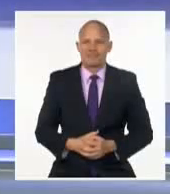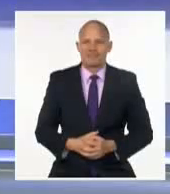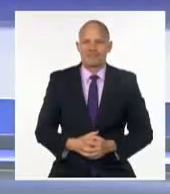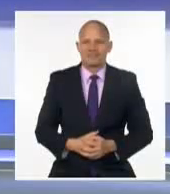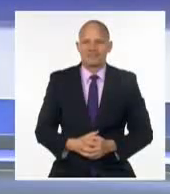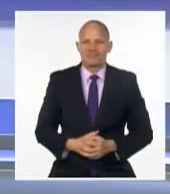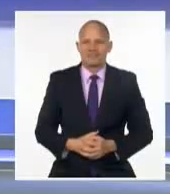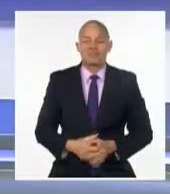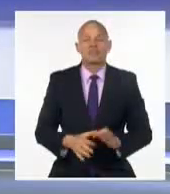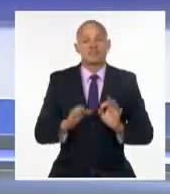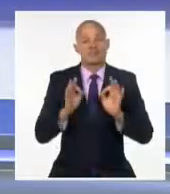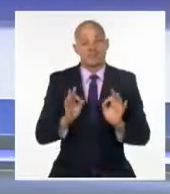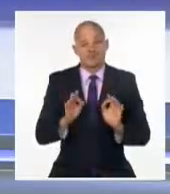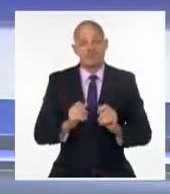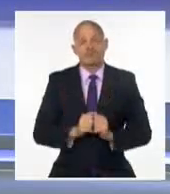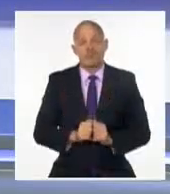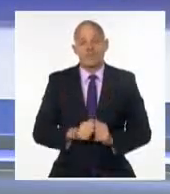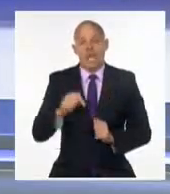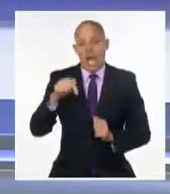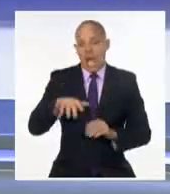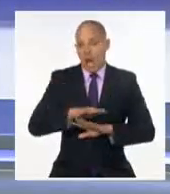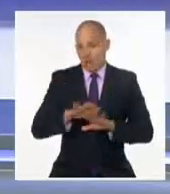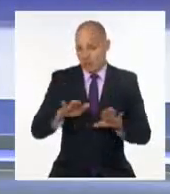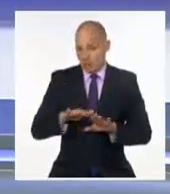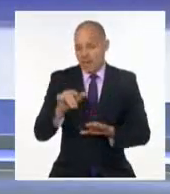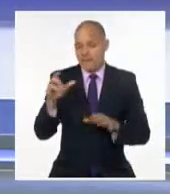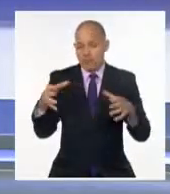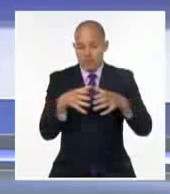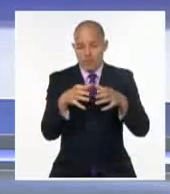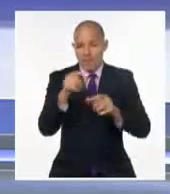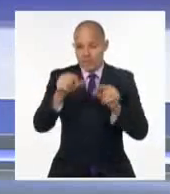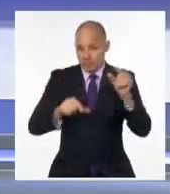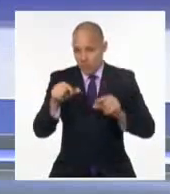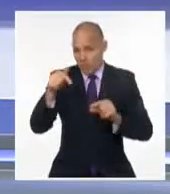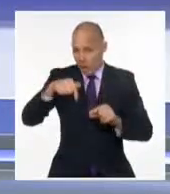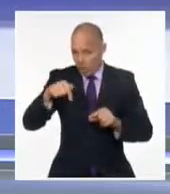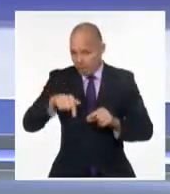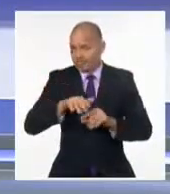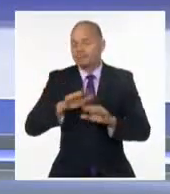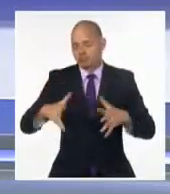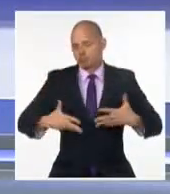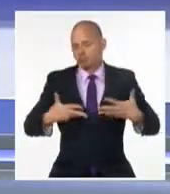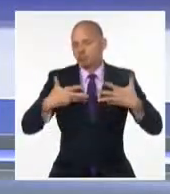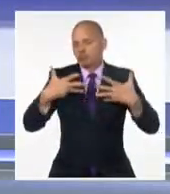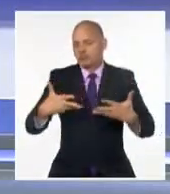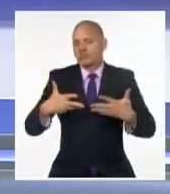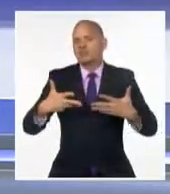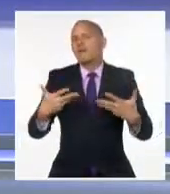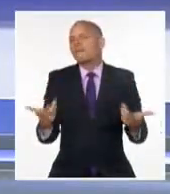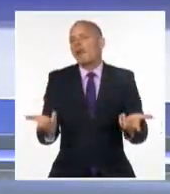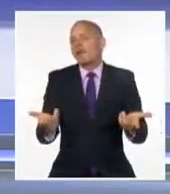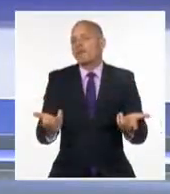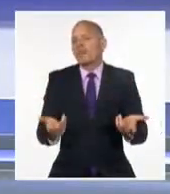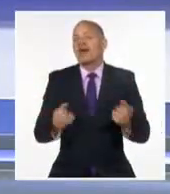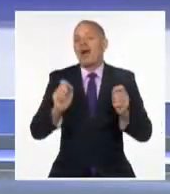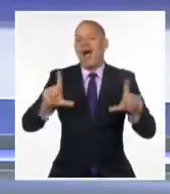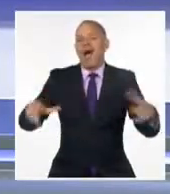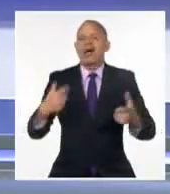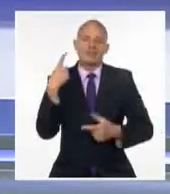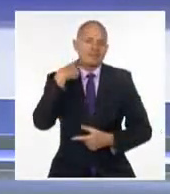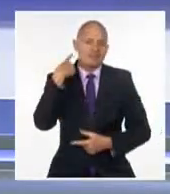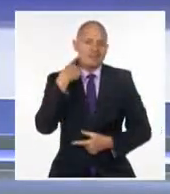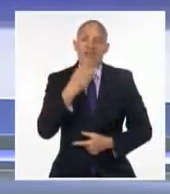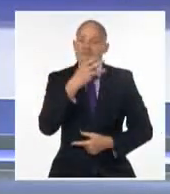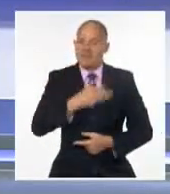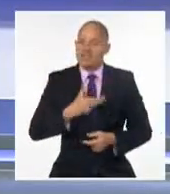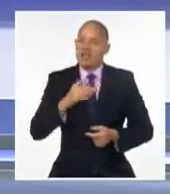Rey, una velada político-cultural rindió homenaje al comandante en jefe Fidel Castro Ruz en el aniversario séptimo de su partida física. Asistió